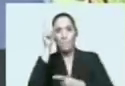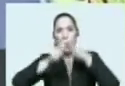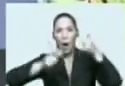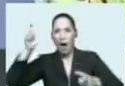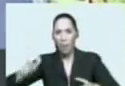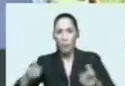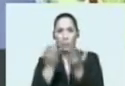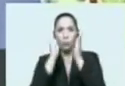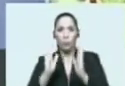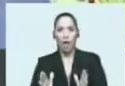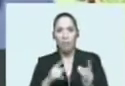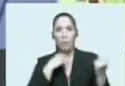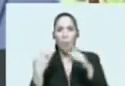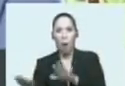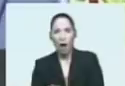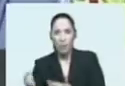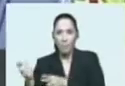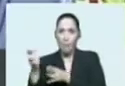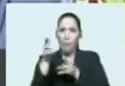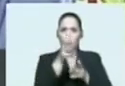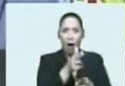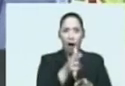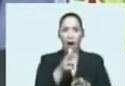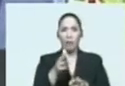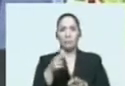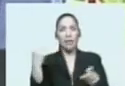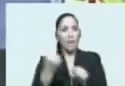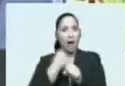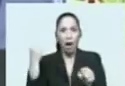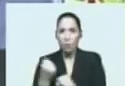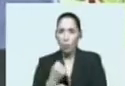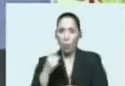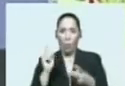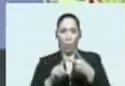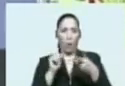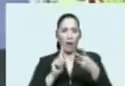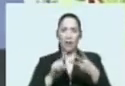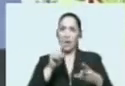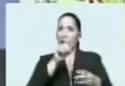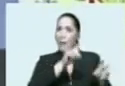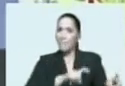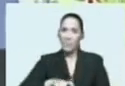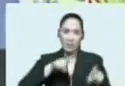estudiantes nuestros dirigentes obreros nuestros dirigentes campesinos